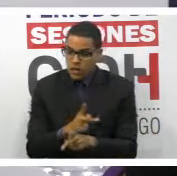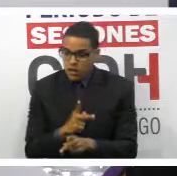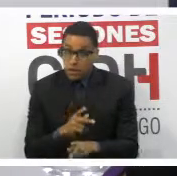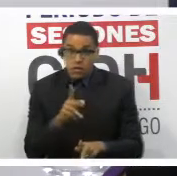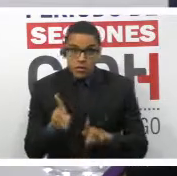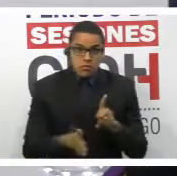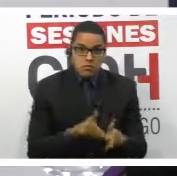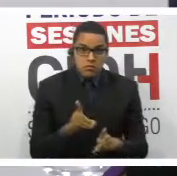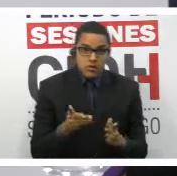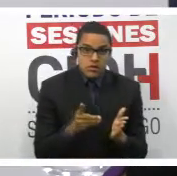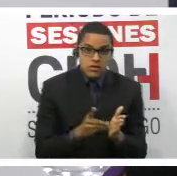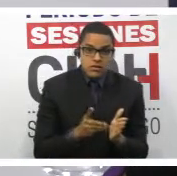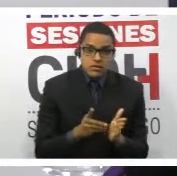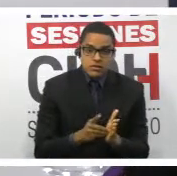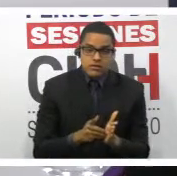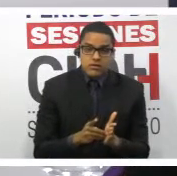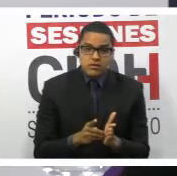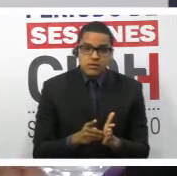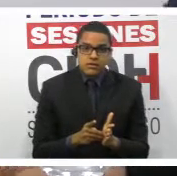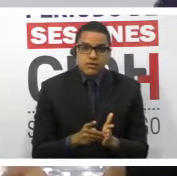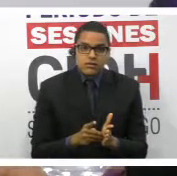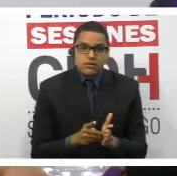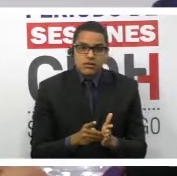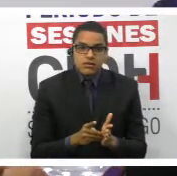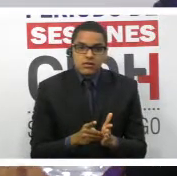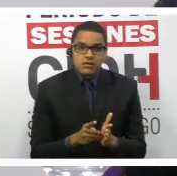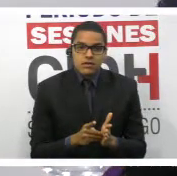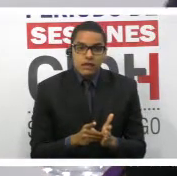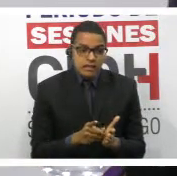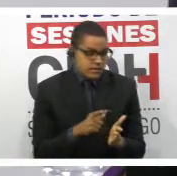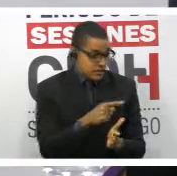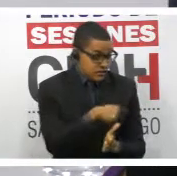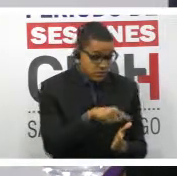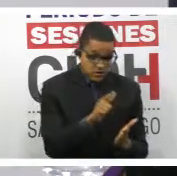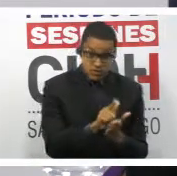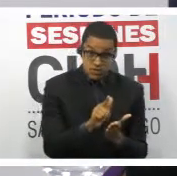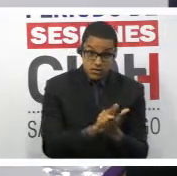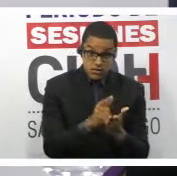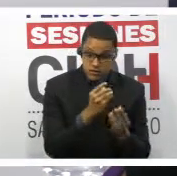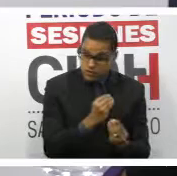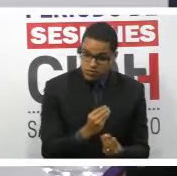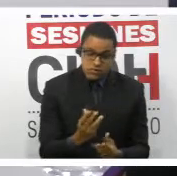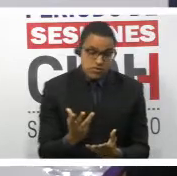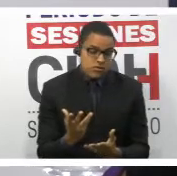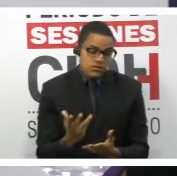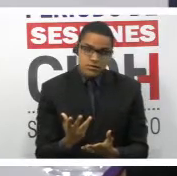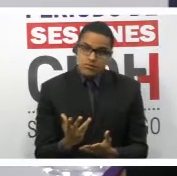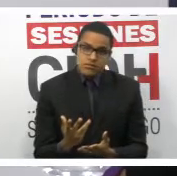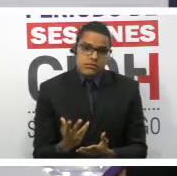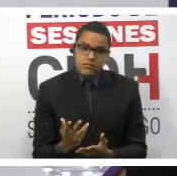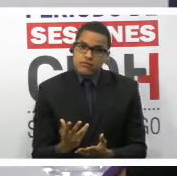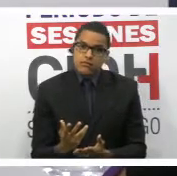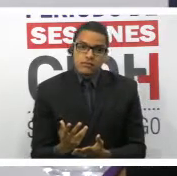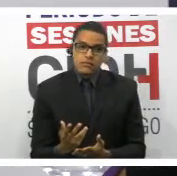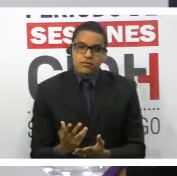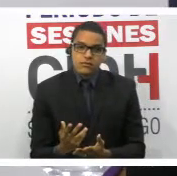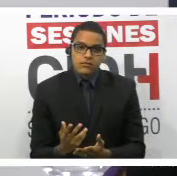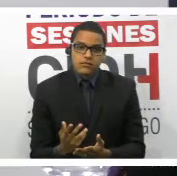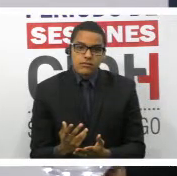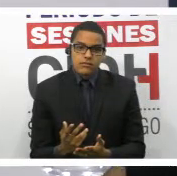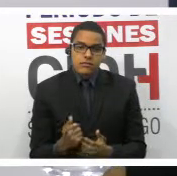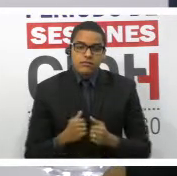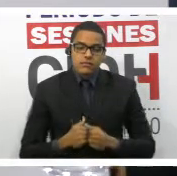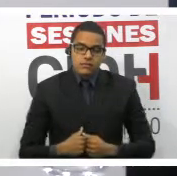subjetiva son objeto de niveles más elevados de violencia así como de tratos o penas